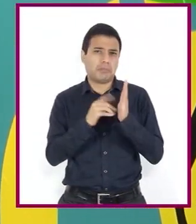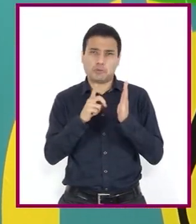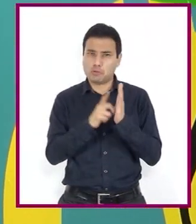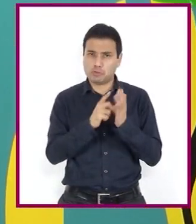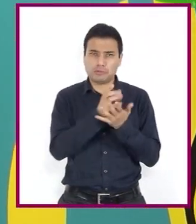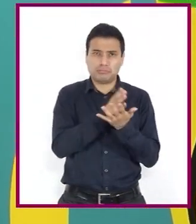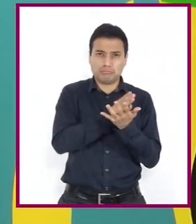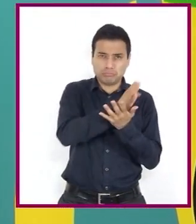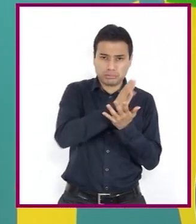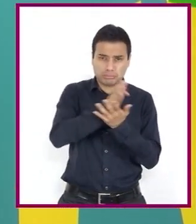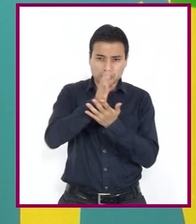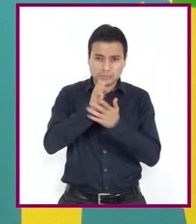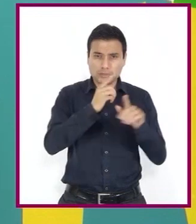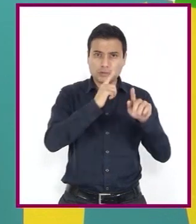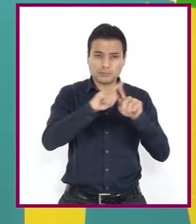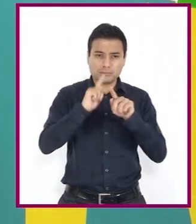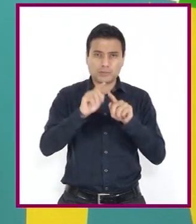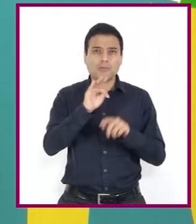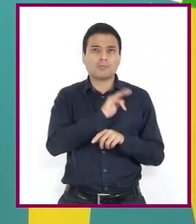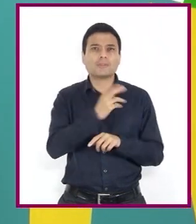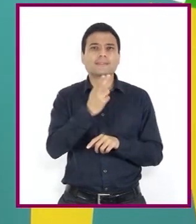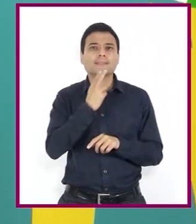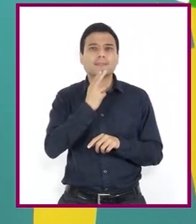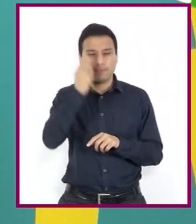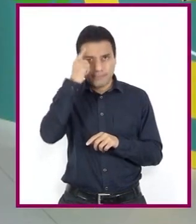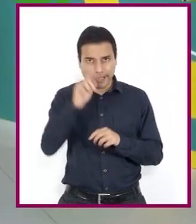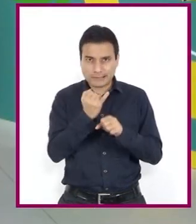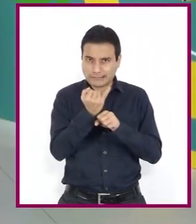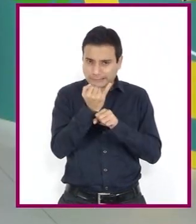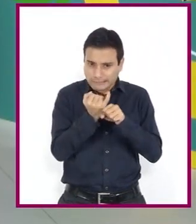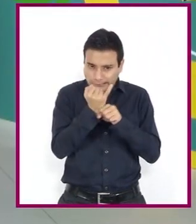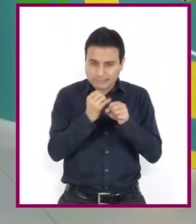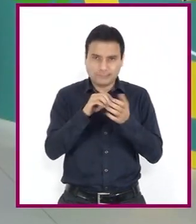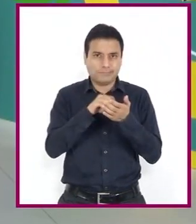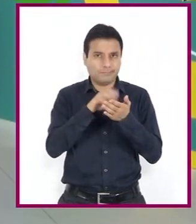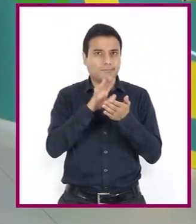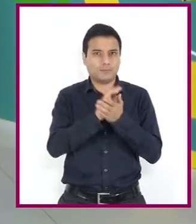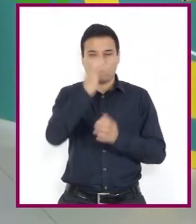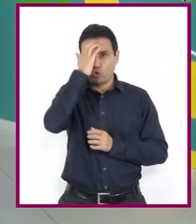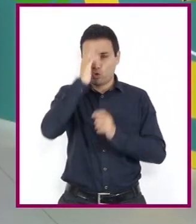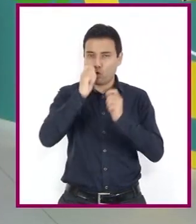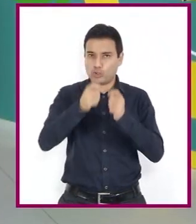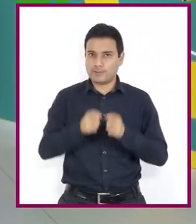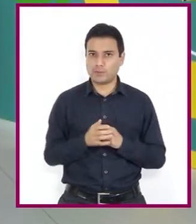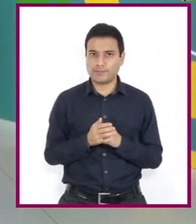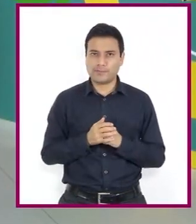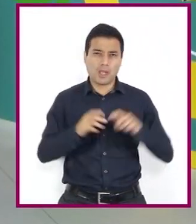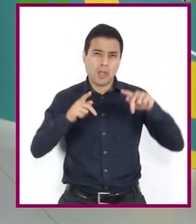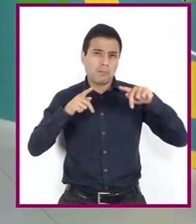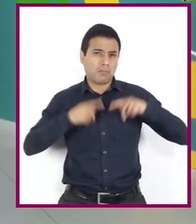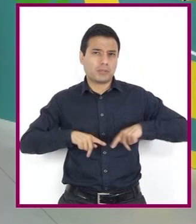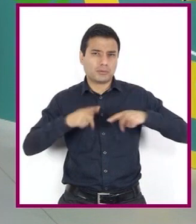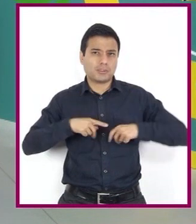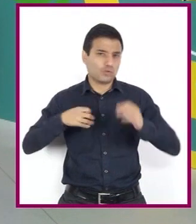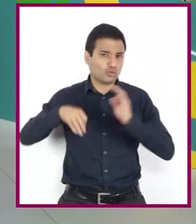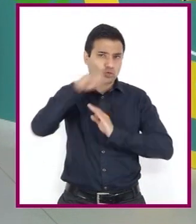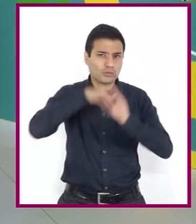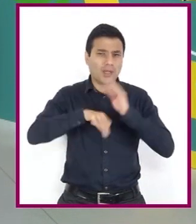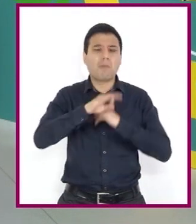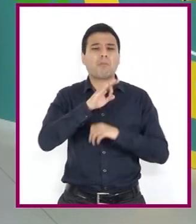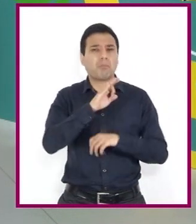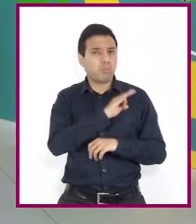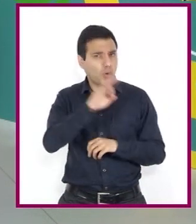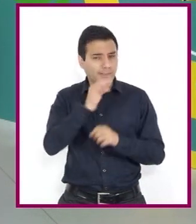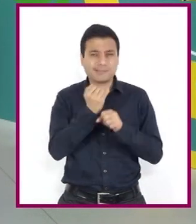metodologías que permiten la construcción de nuevos conocimientos. Que todas y todos tenemos habilidades científicas, ya que